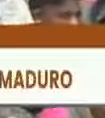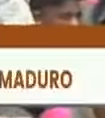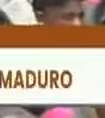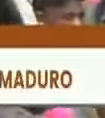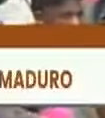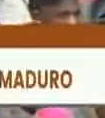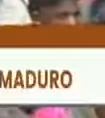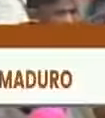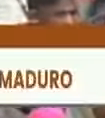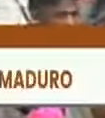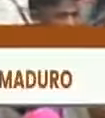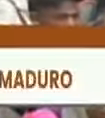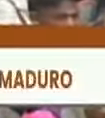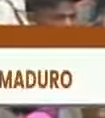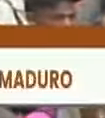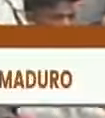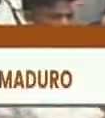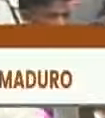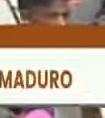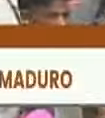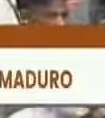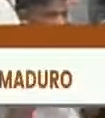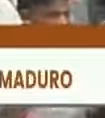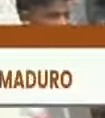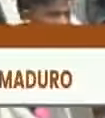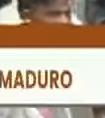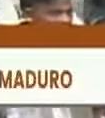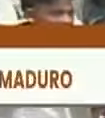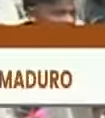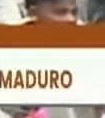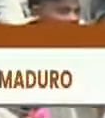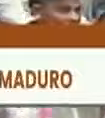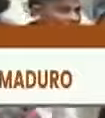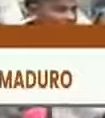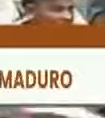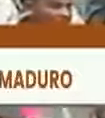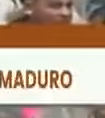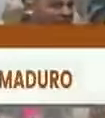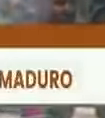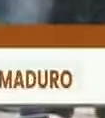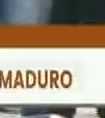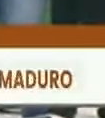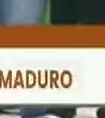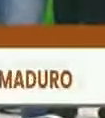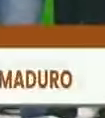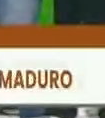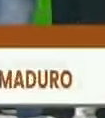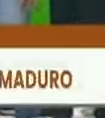occidente de Falcón! ¿Cómo están ustedes? ¿Cómo está el sol aquí?